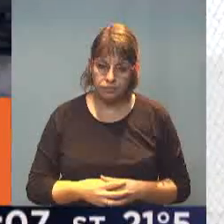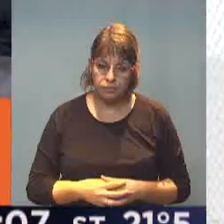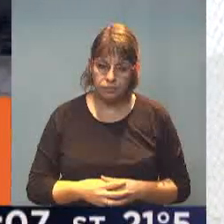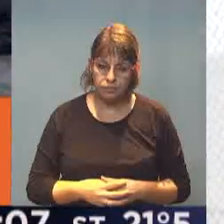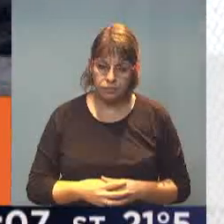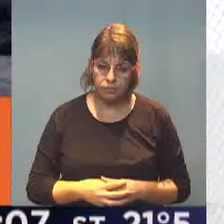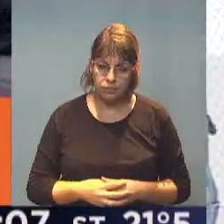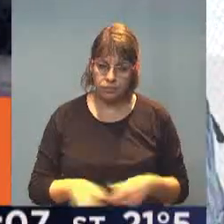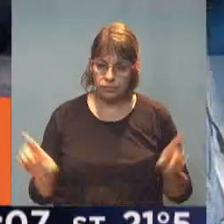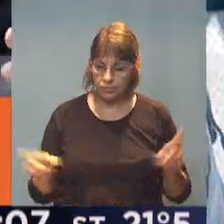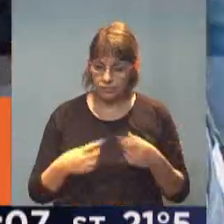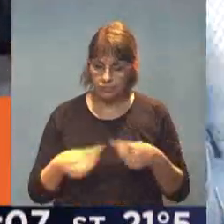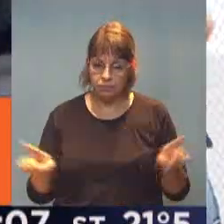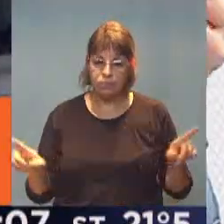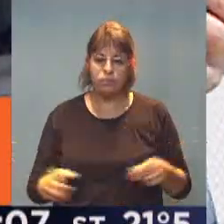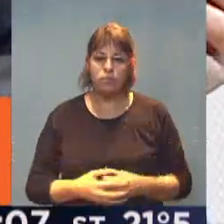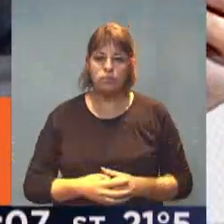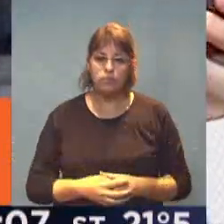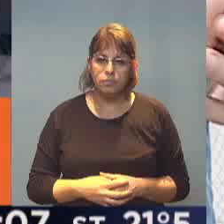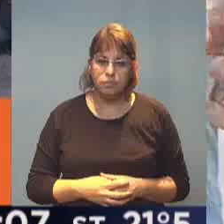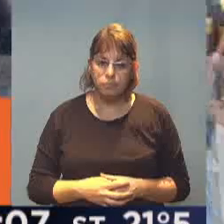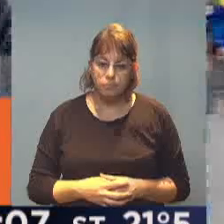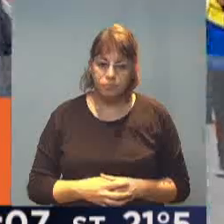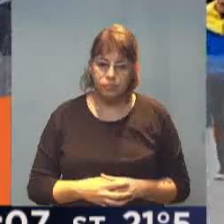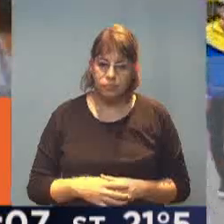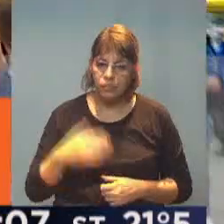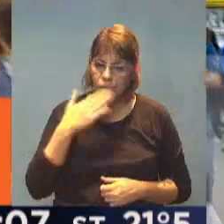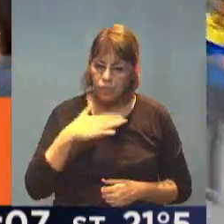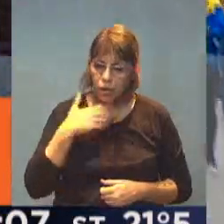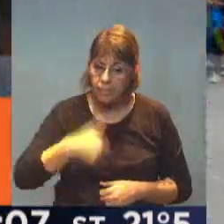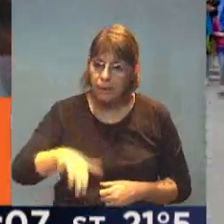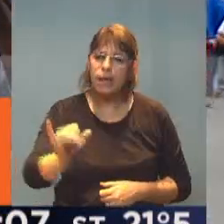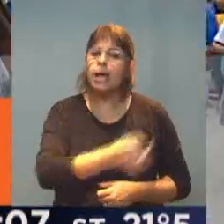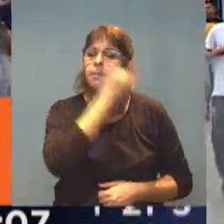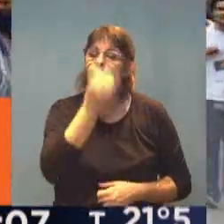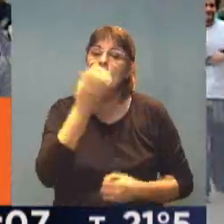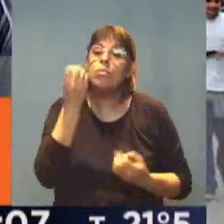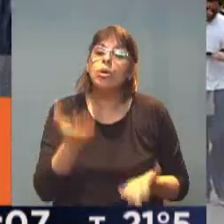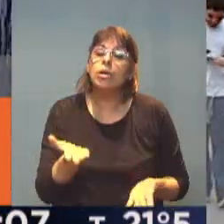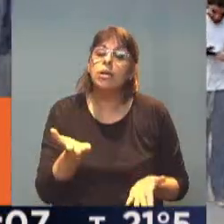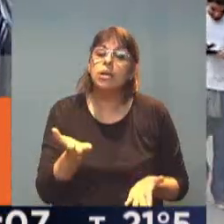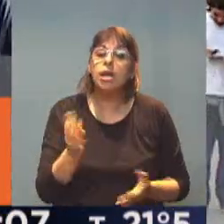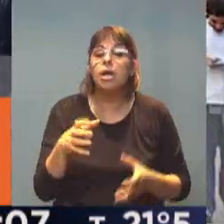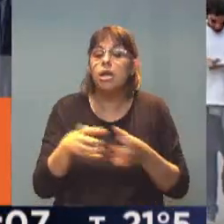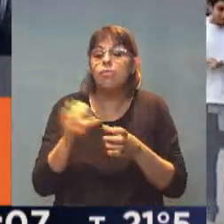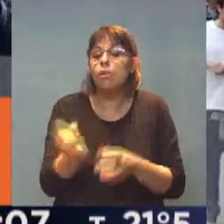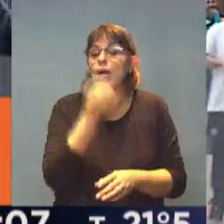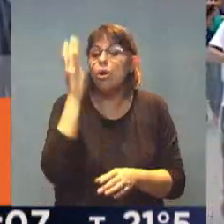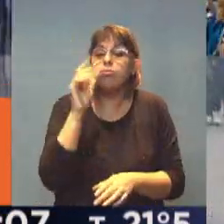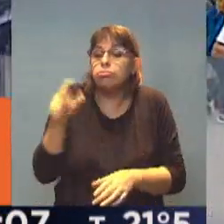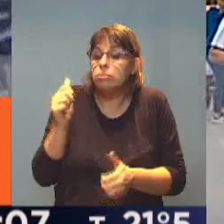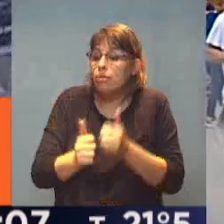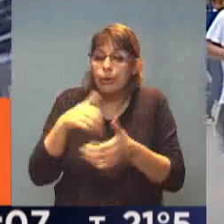ribera, lo sigo a Boca. Boca sale campeón porque, bueno, hizo fue el mejor del campeonato.